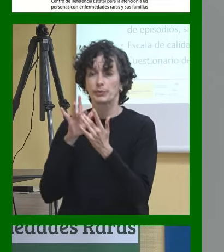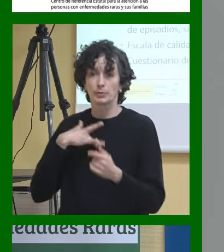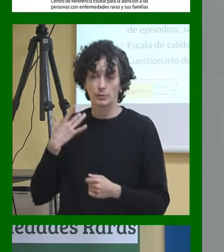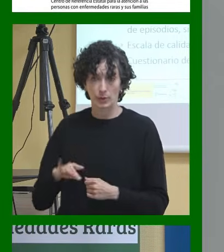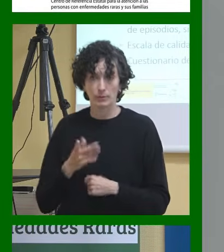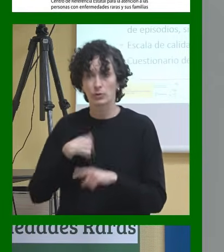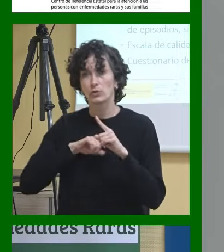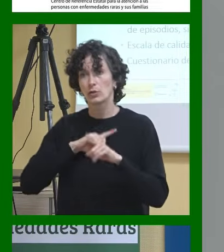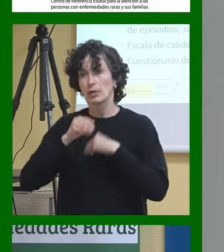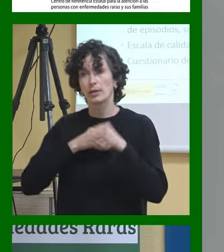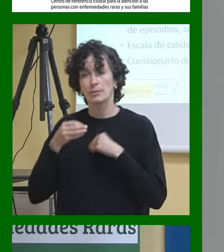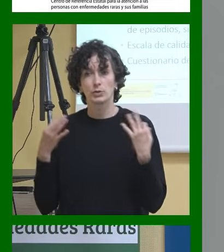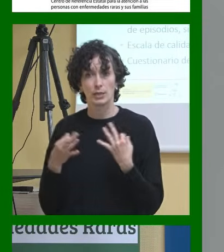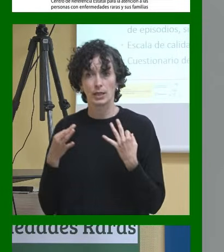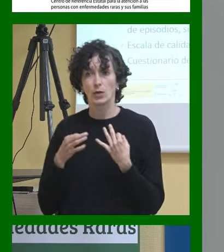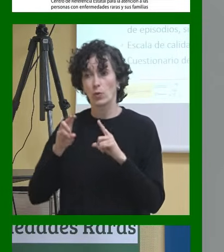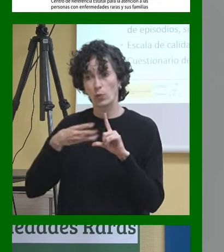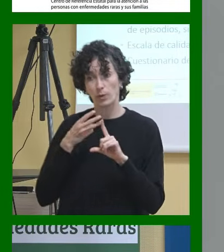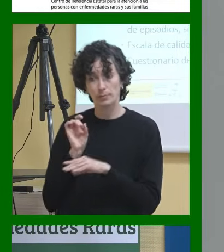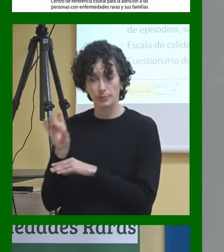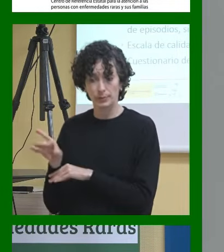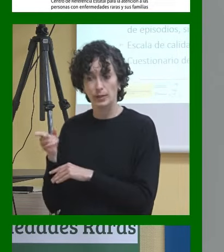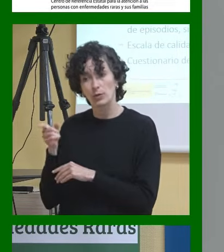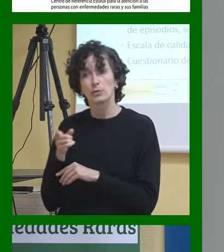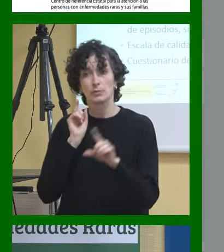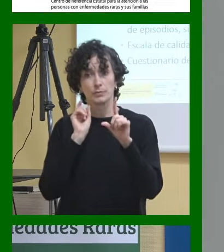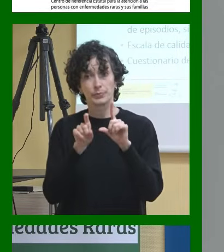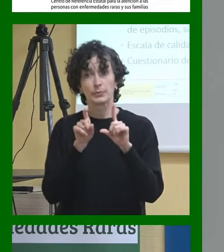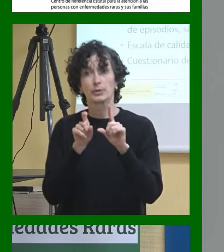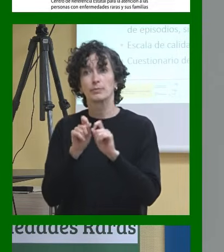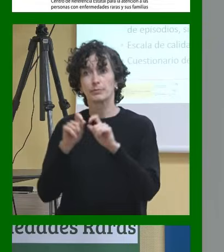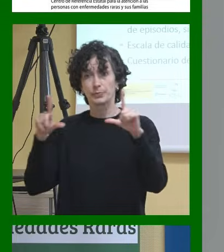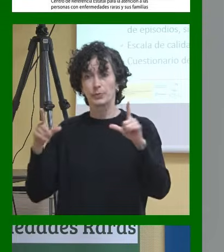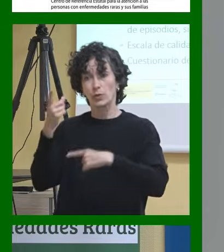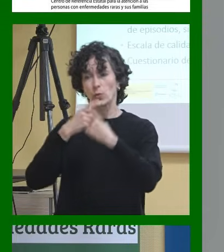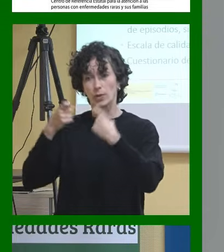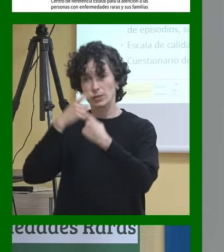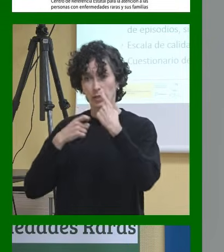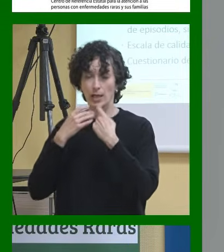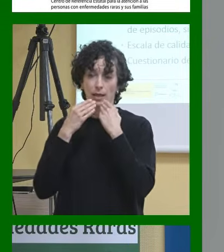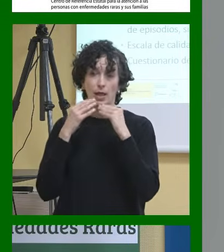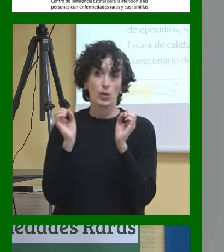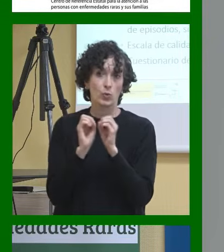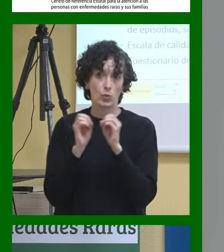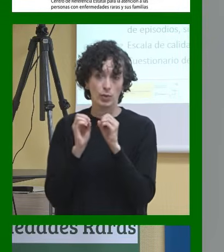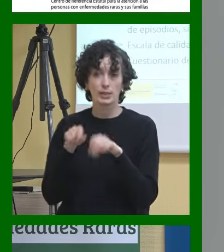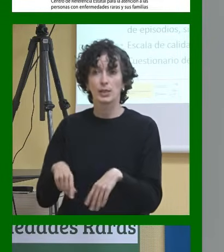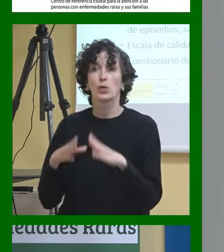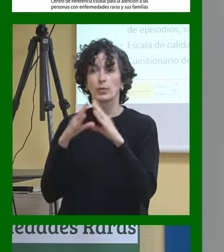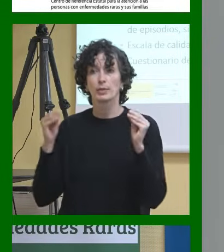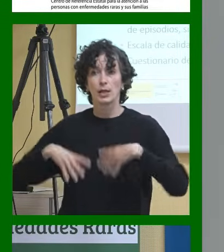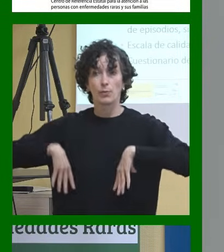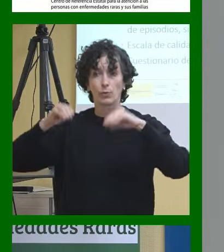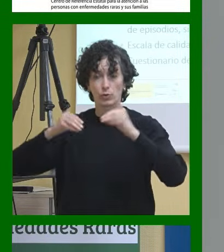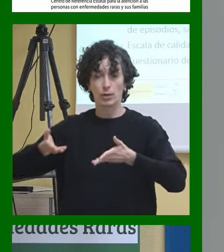fue enviarles un enlace que les llevaba a un cuestionario elaborado a través de Google, ¿no?, que nos ayudó la Universidad de